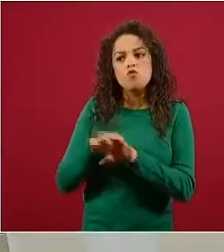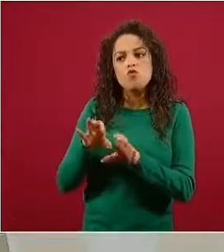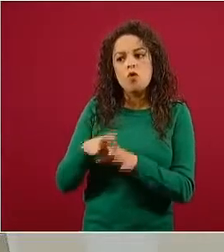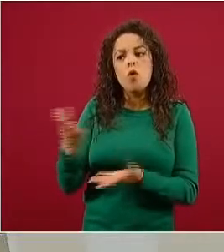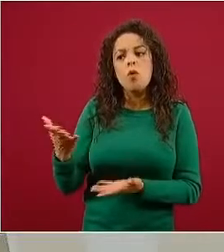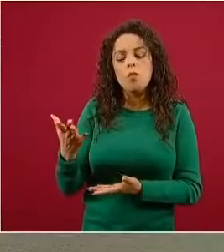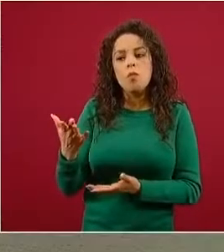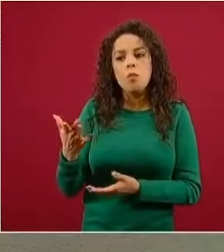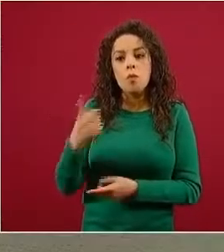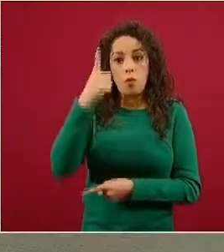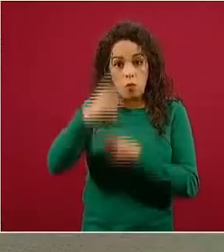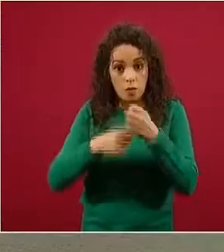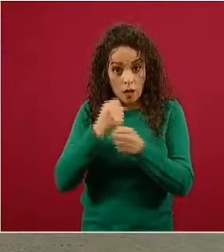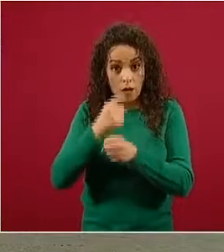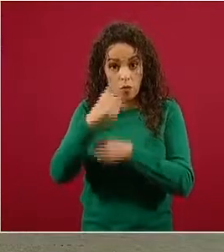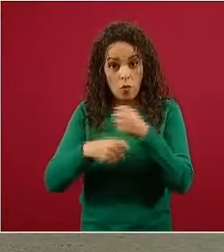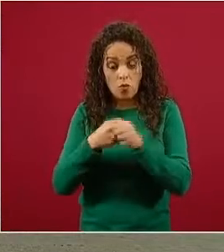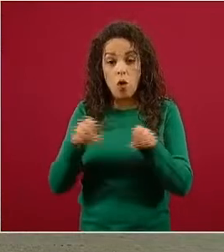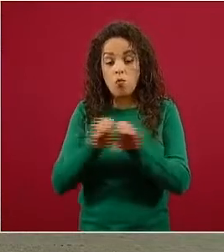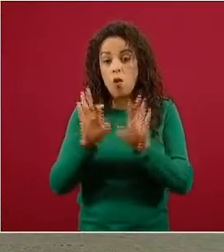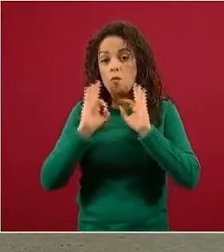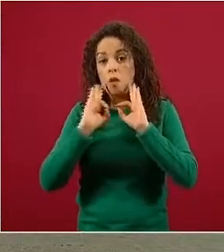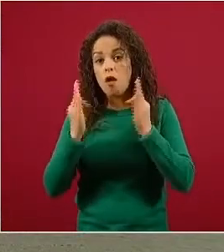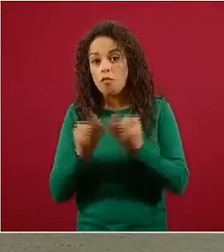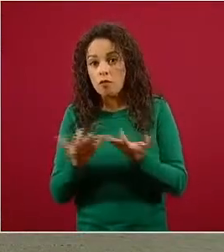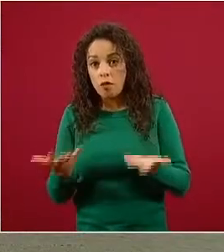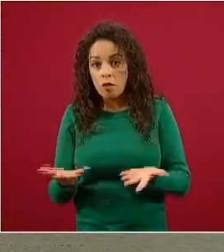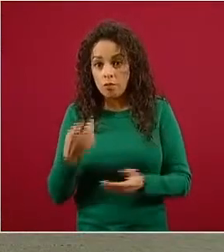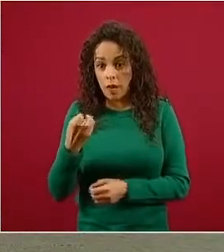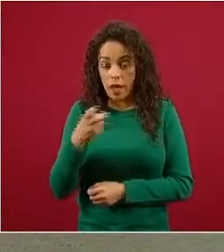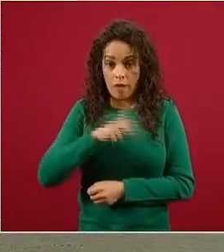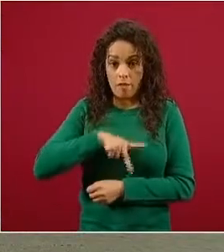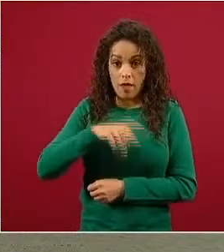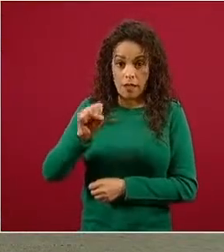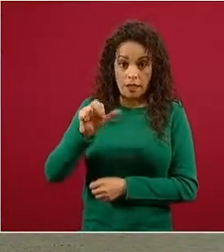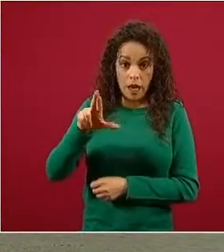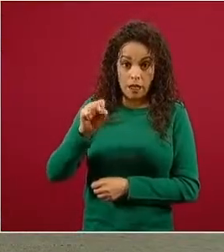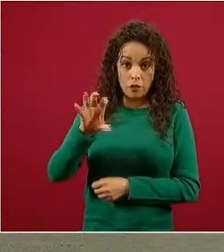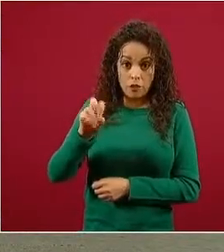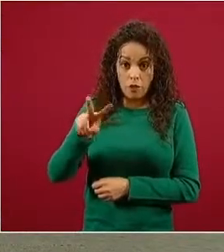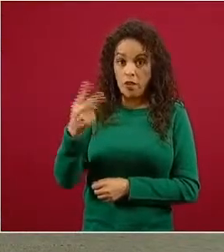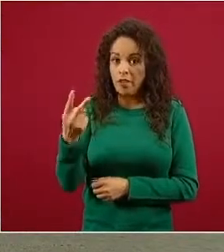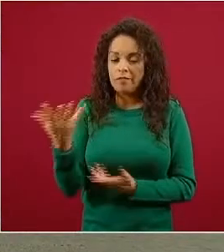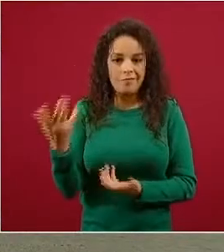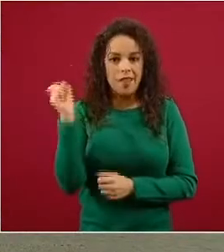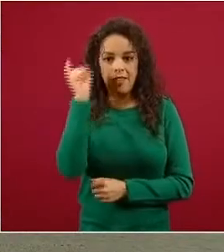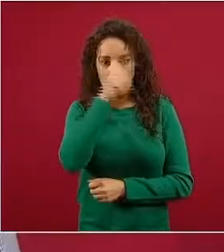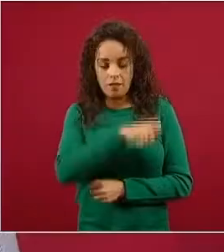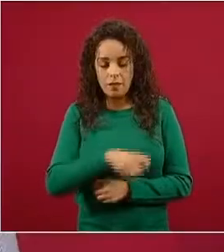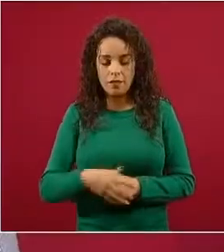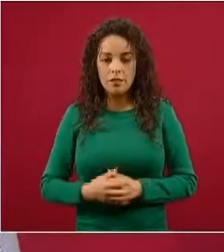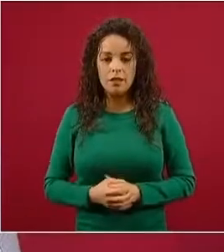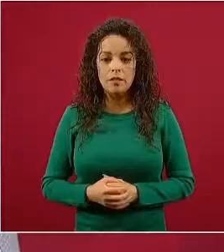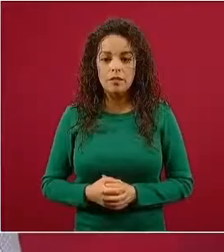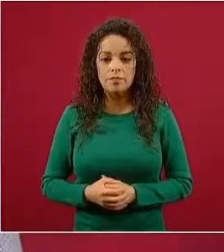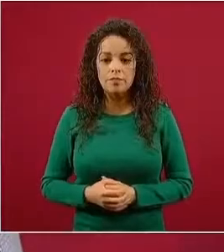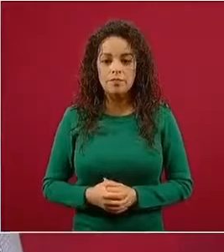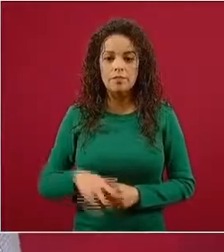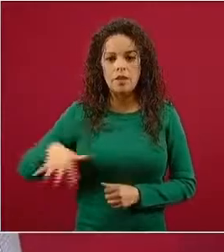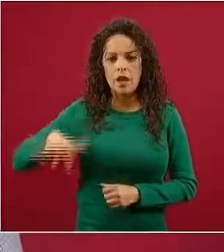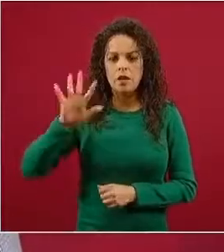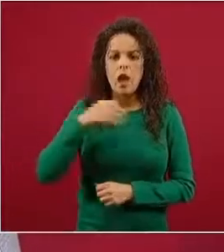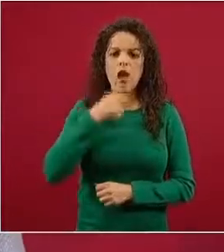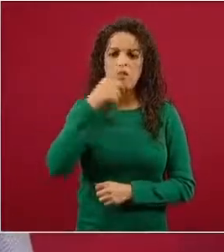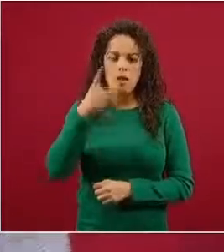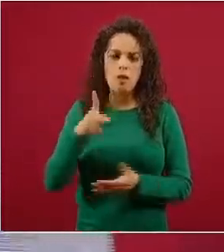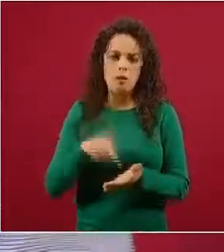entidades federativas y el problema de cómo a partir de un acta de función, cómo se genera